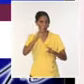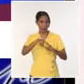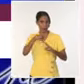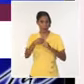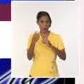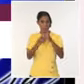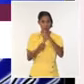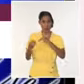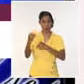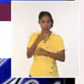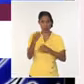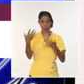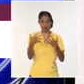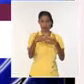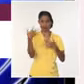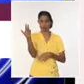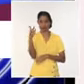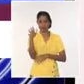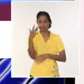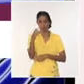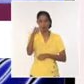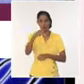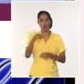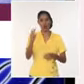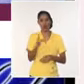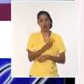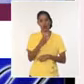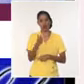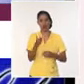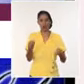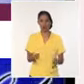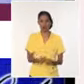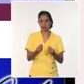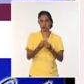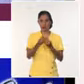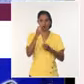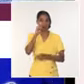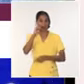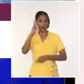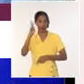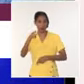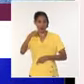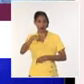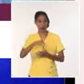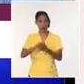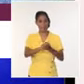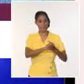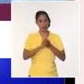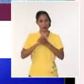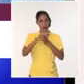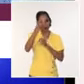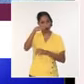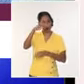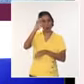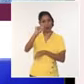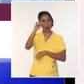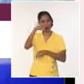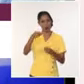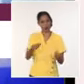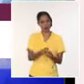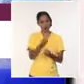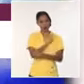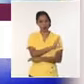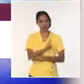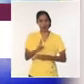Exteriores, Bruno Rodríguez Parrilla, se unieron para homenajear al amigo incondicional de Cuba y de la Revolución, siendo este un ejemplo de